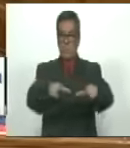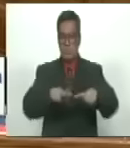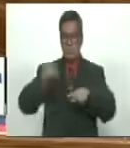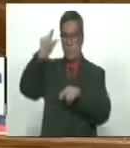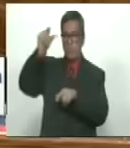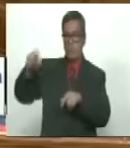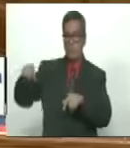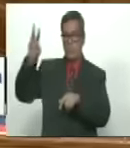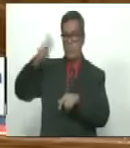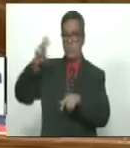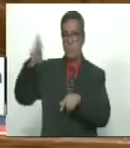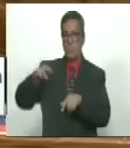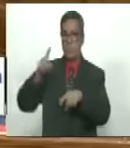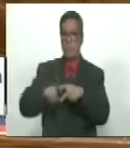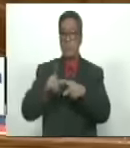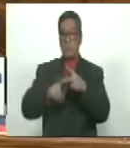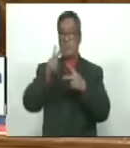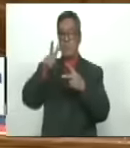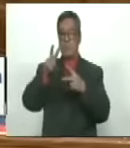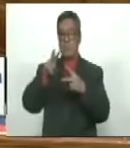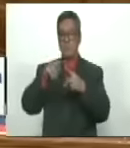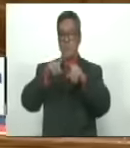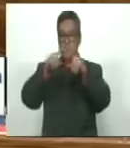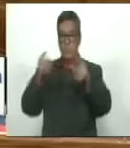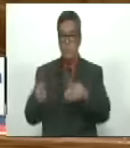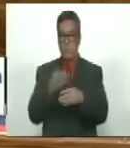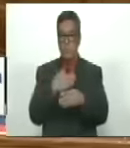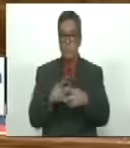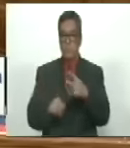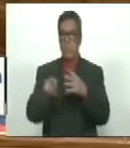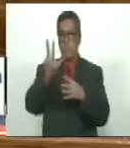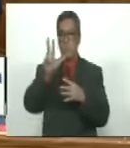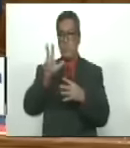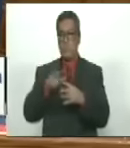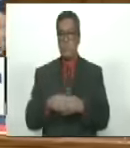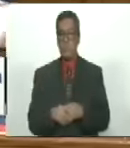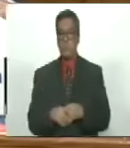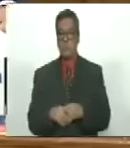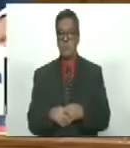Guayana Esequiba. Estamos en la segunda lámina ya, vamos hacia la tercera.